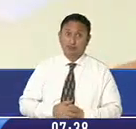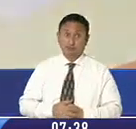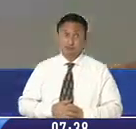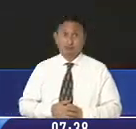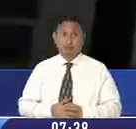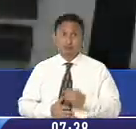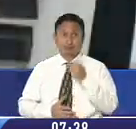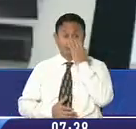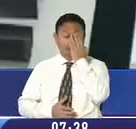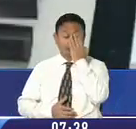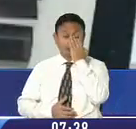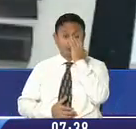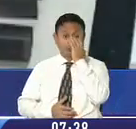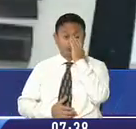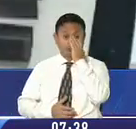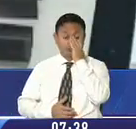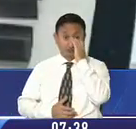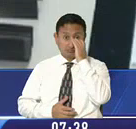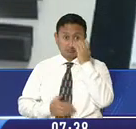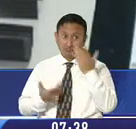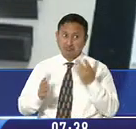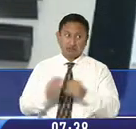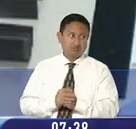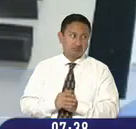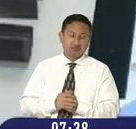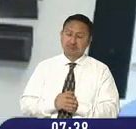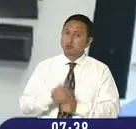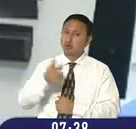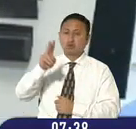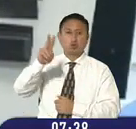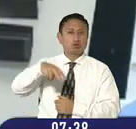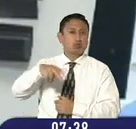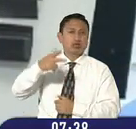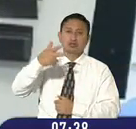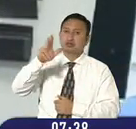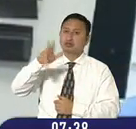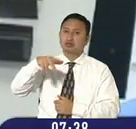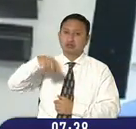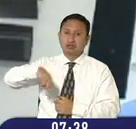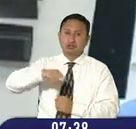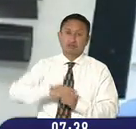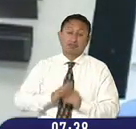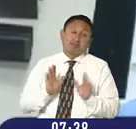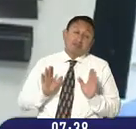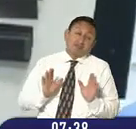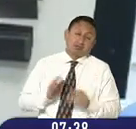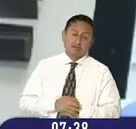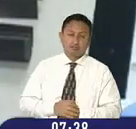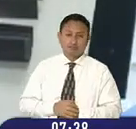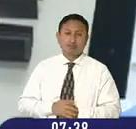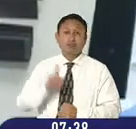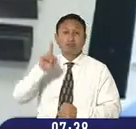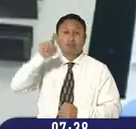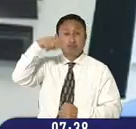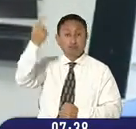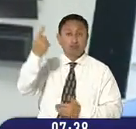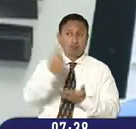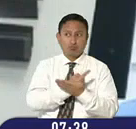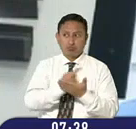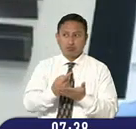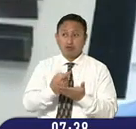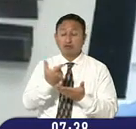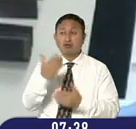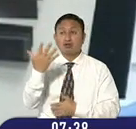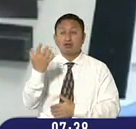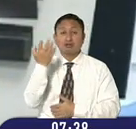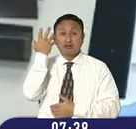a demorarse seguramente unos 2 meses hasta que llegue, si es que acaso llega. Nosotros la próxima semana o en 15 días vamos a hacer